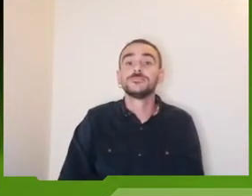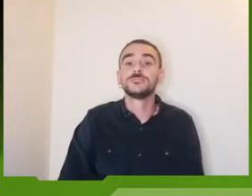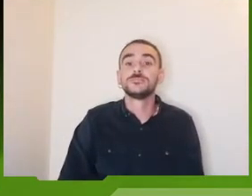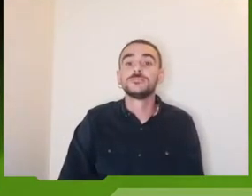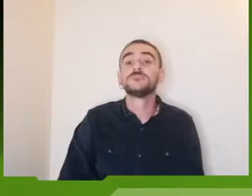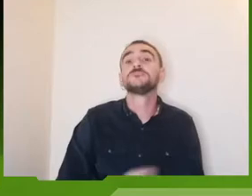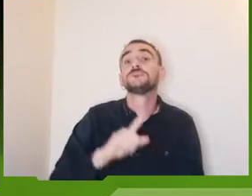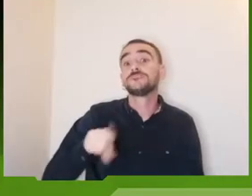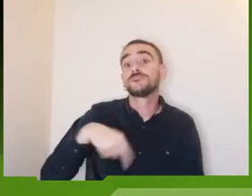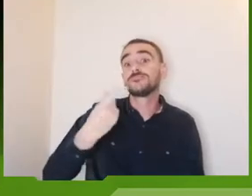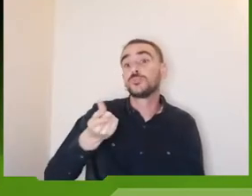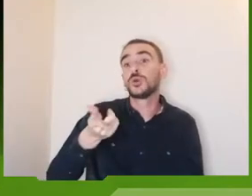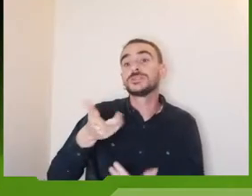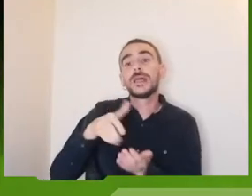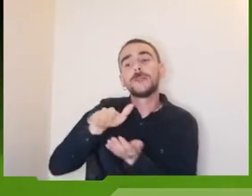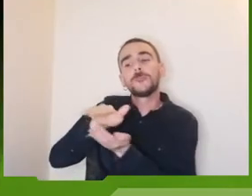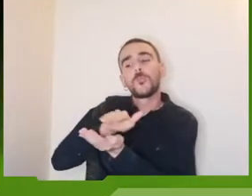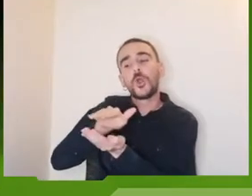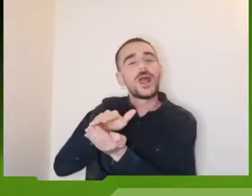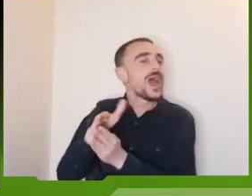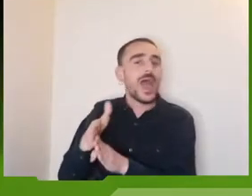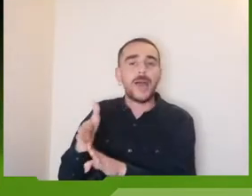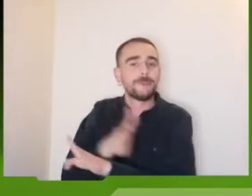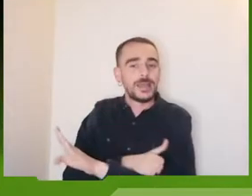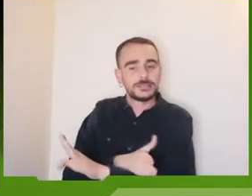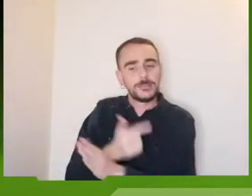lo probamos siempre por si le falta.